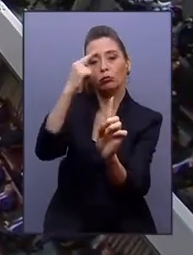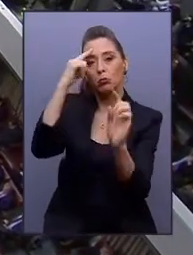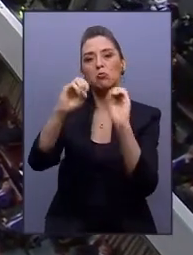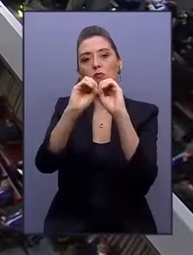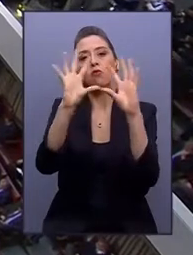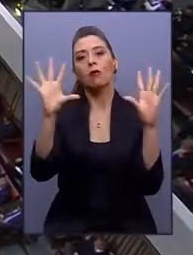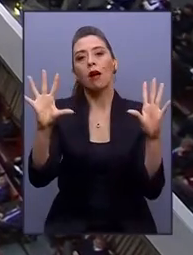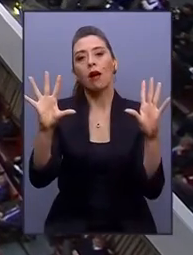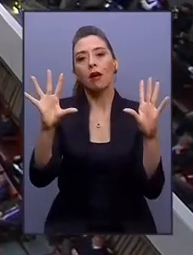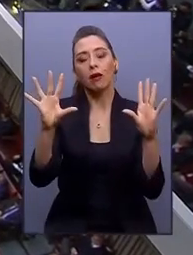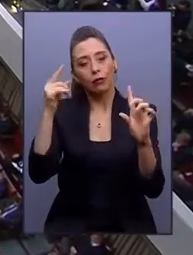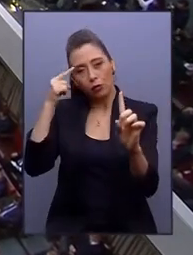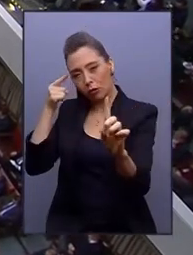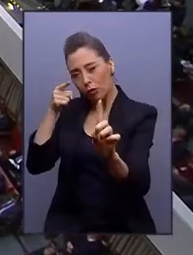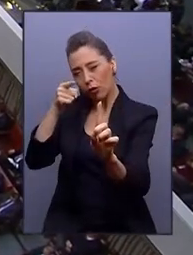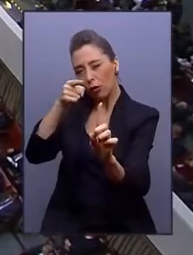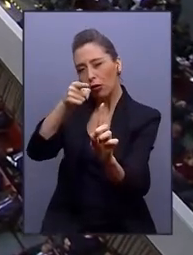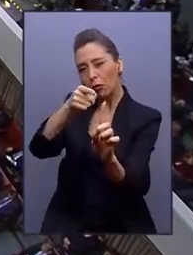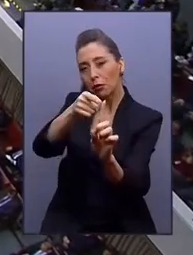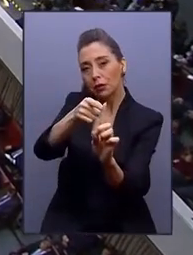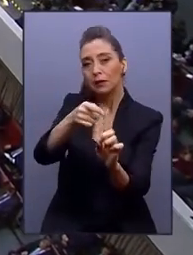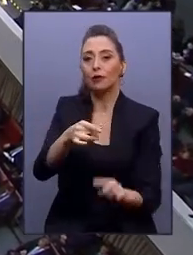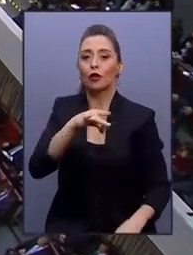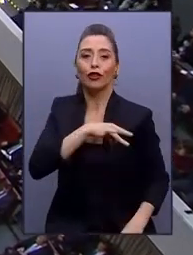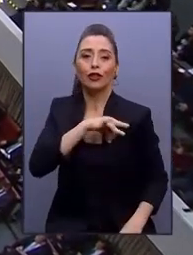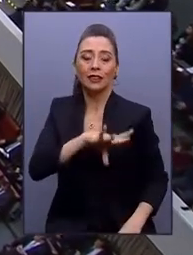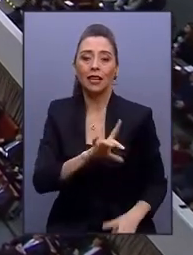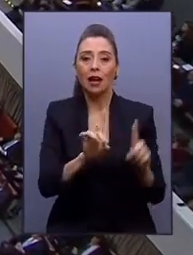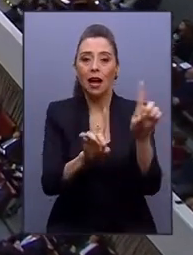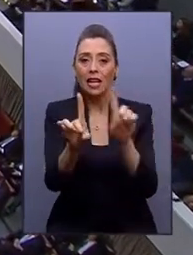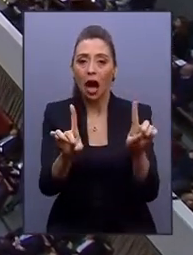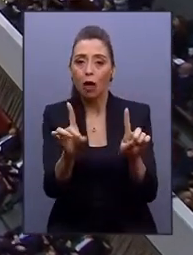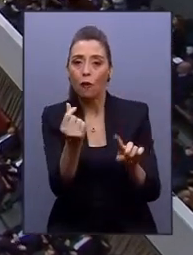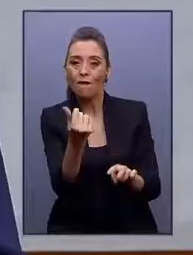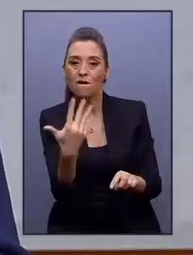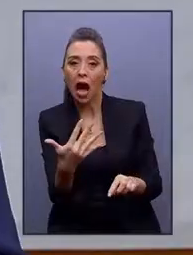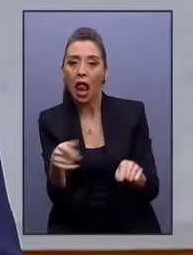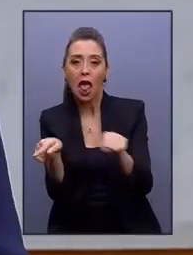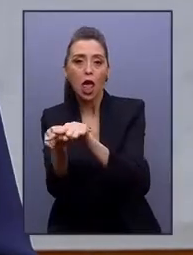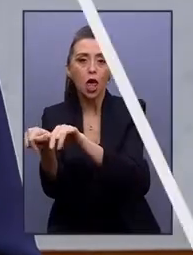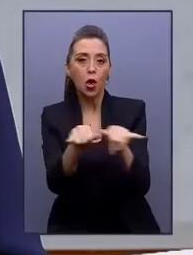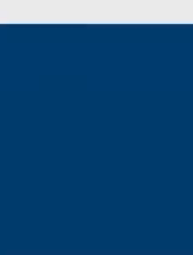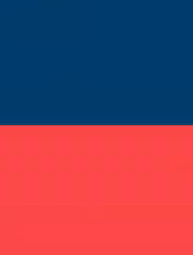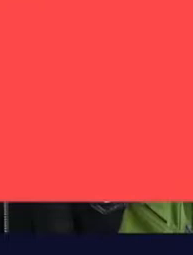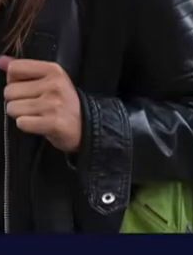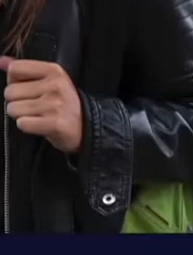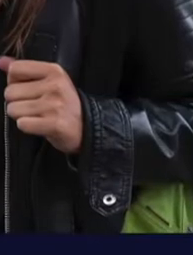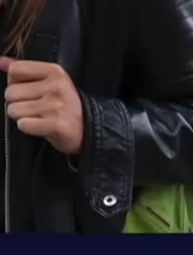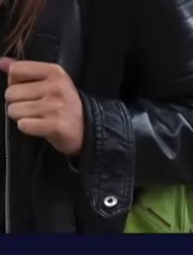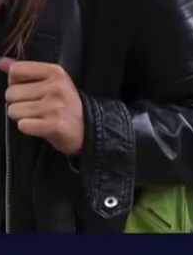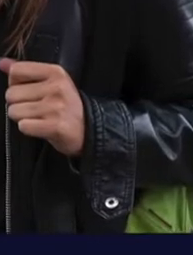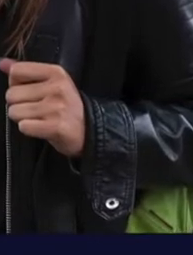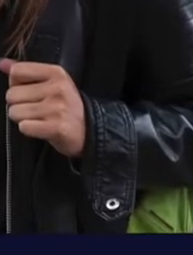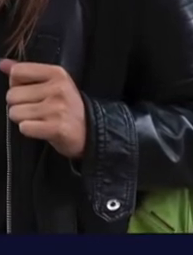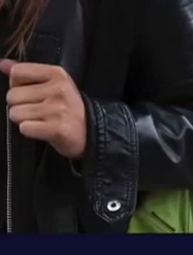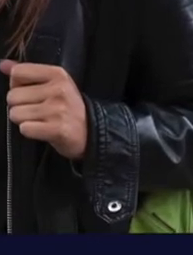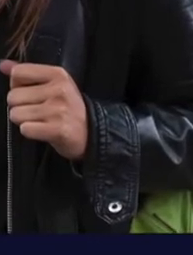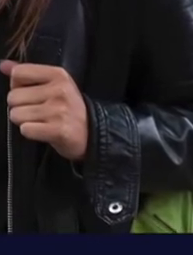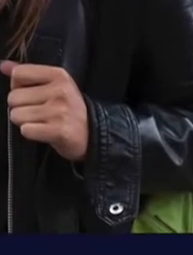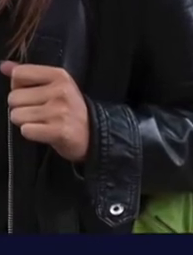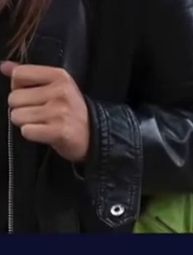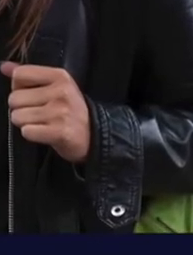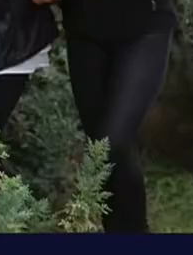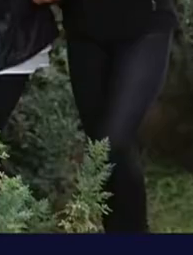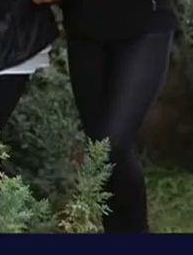claro. El horizonte es un Chile donde cada uno valga lo mismo que cualquier otro en esta nación. Quiero anunciarles que el